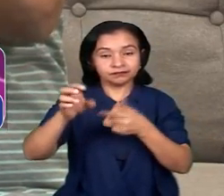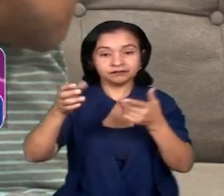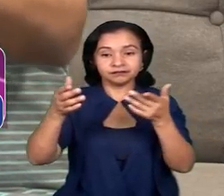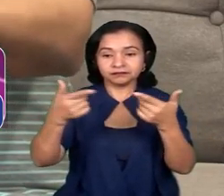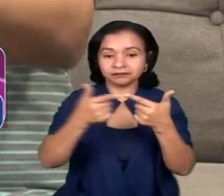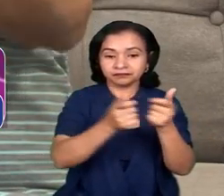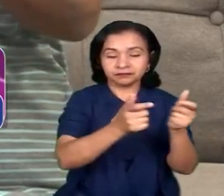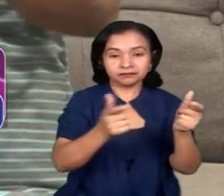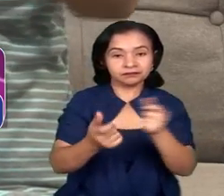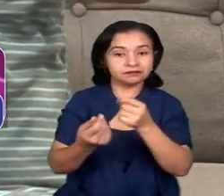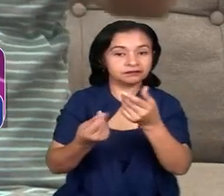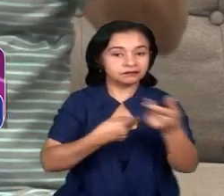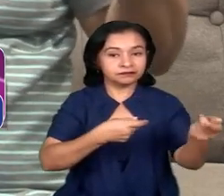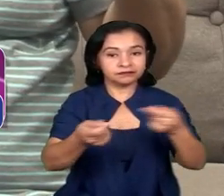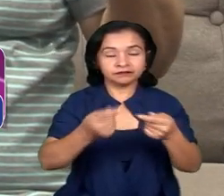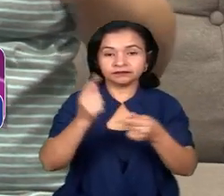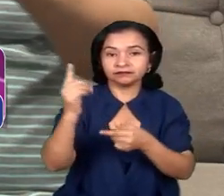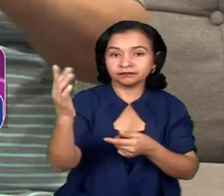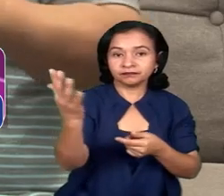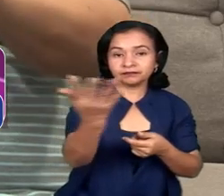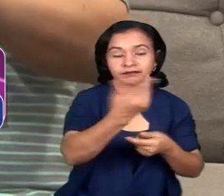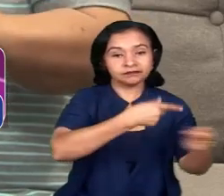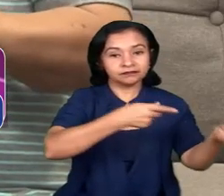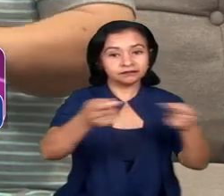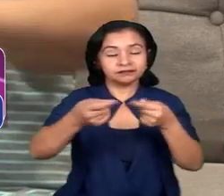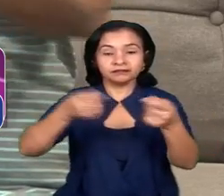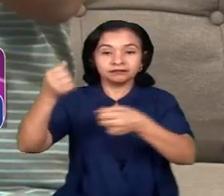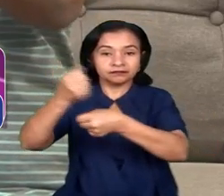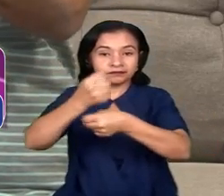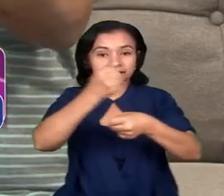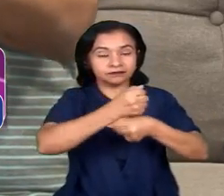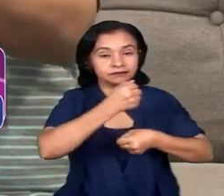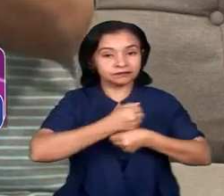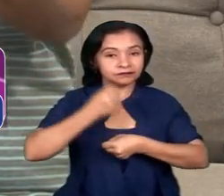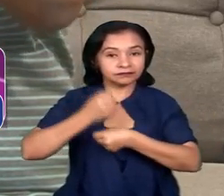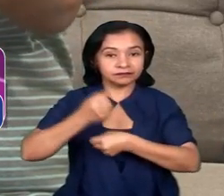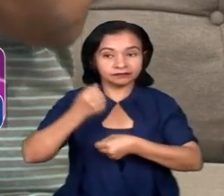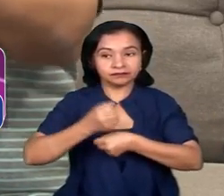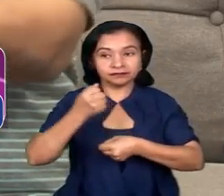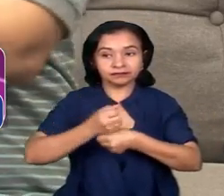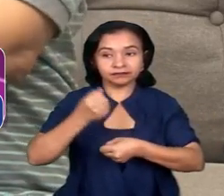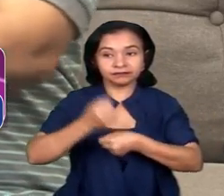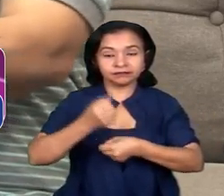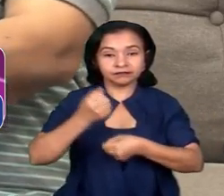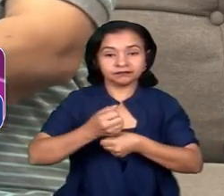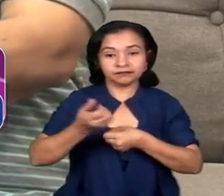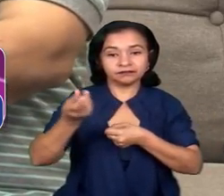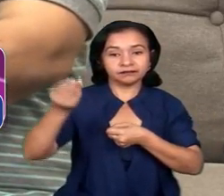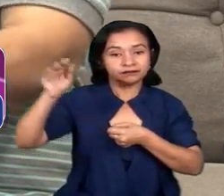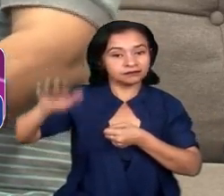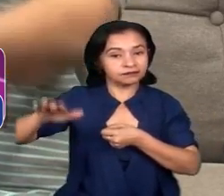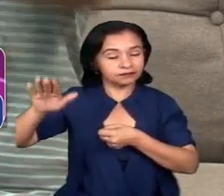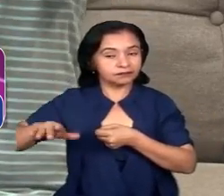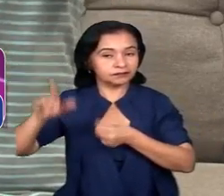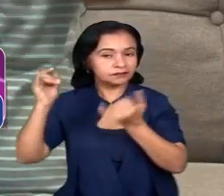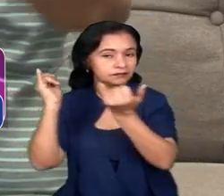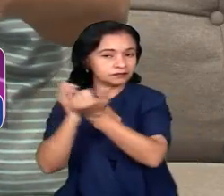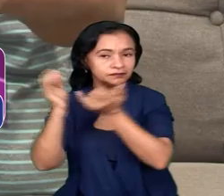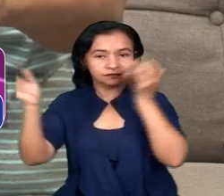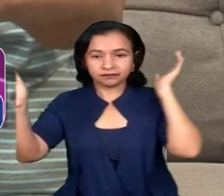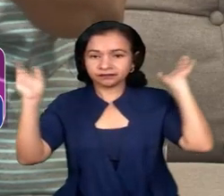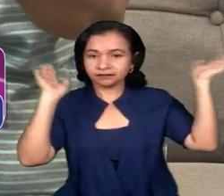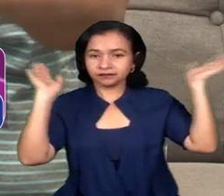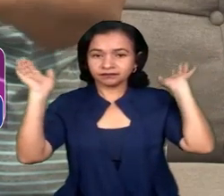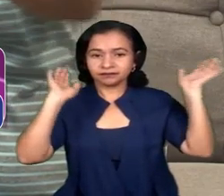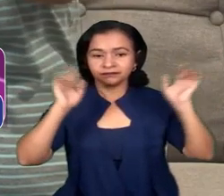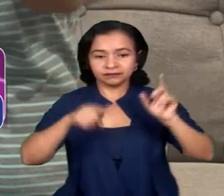pequeños, emprendedores, todos vamos a estar ahí, vamos a estar trabajando, vamos a estar entregando el precio de los Oris Mercados de Managua en esa